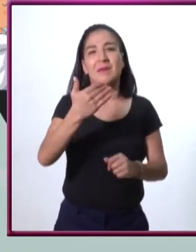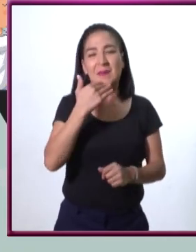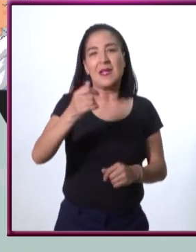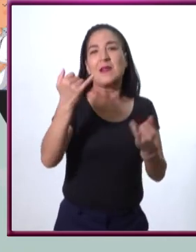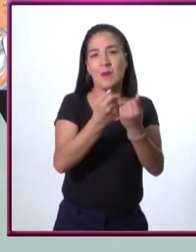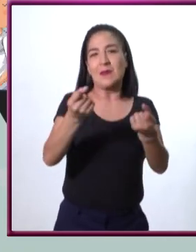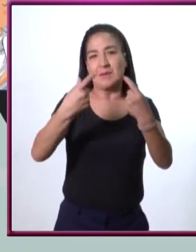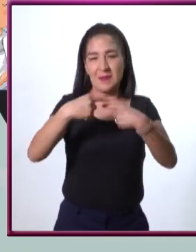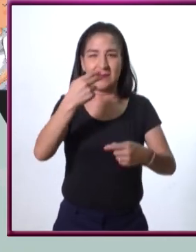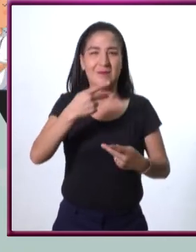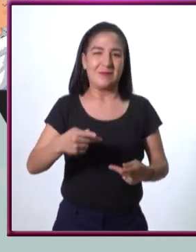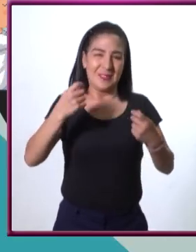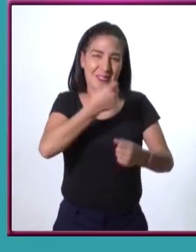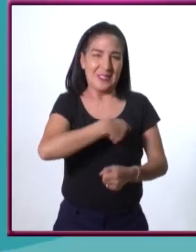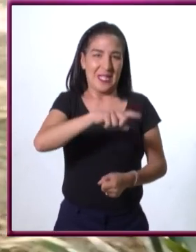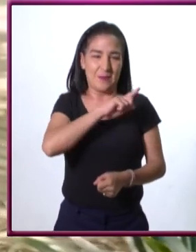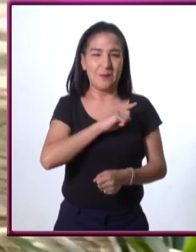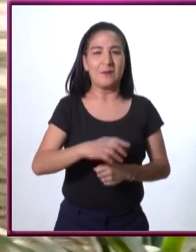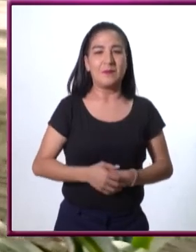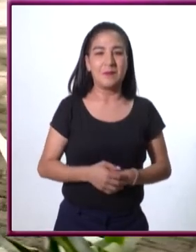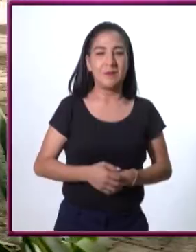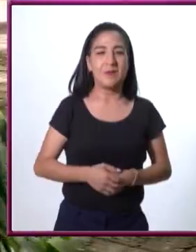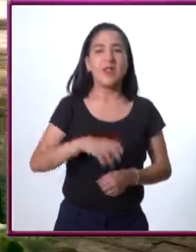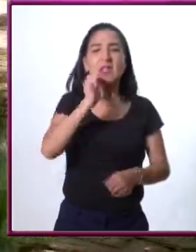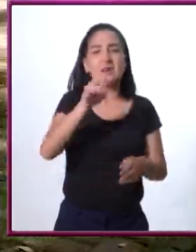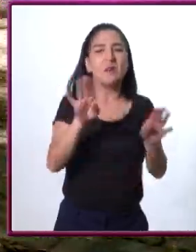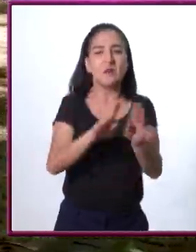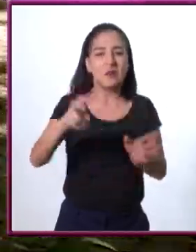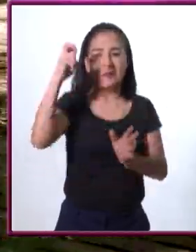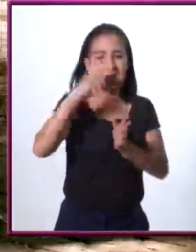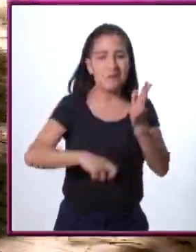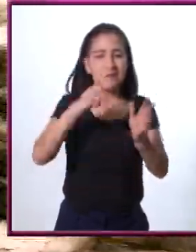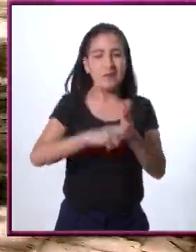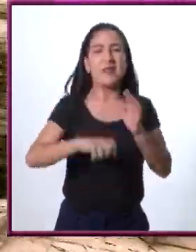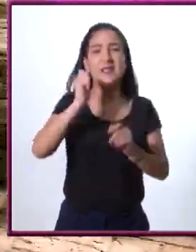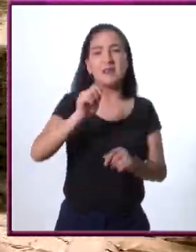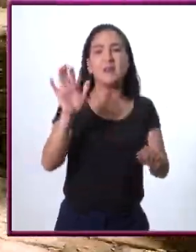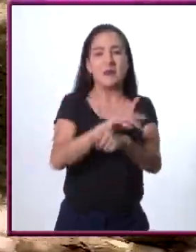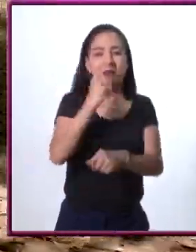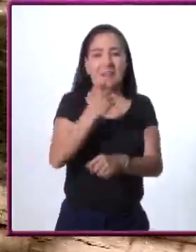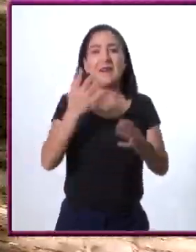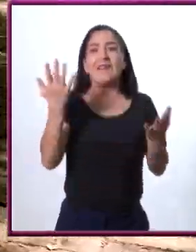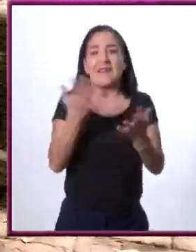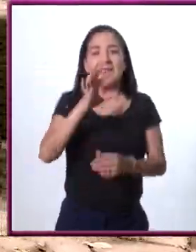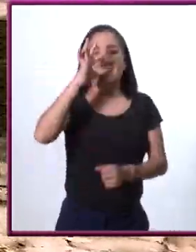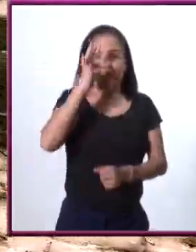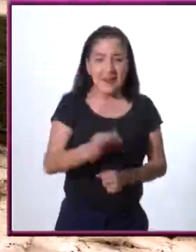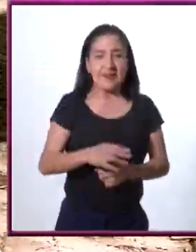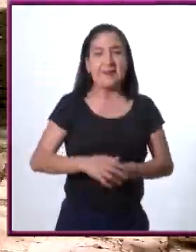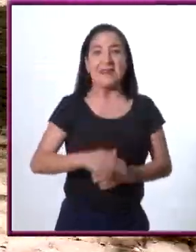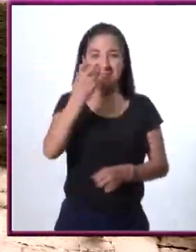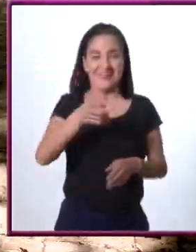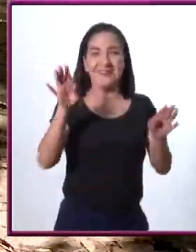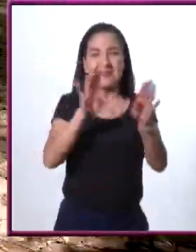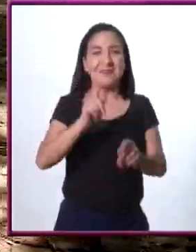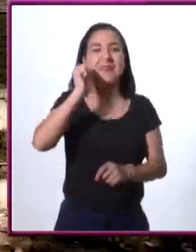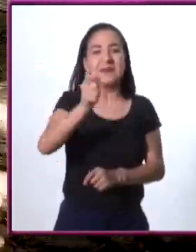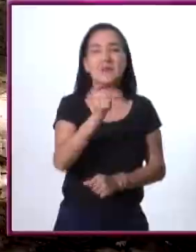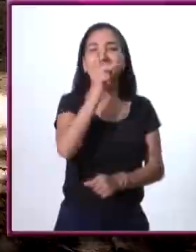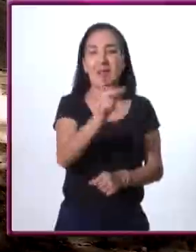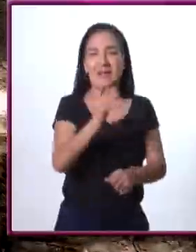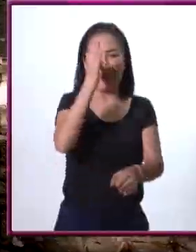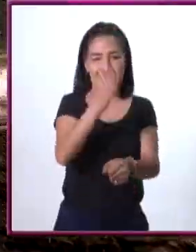nuestra propia salud emocional. Escarmentar o corregir con rigor a alguien por haber cometido una falla. Esta es la definición de la